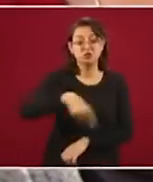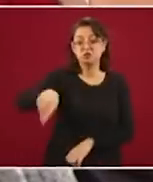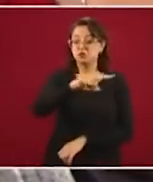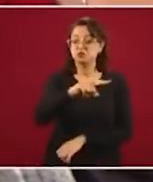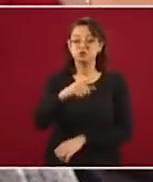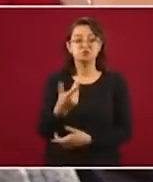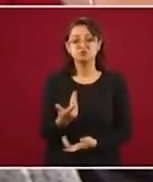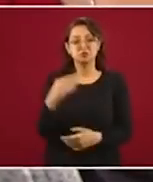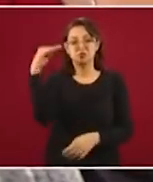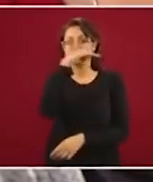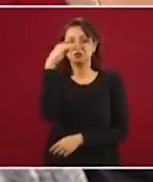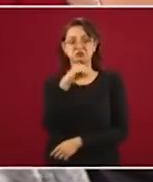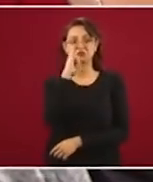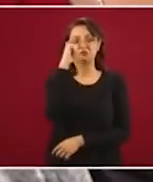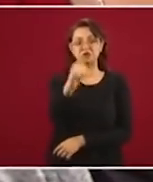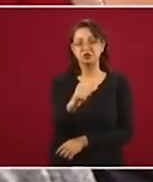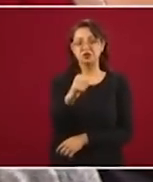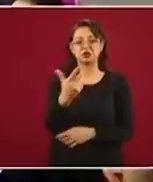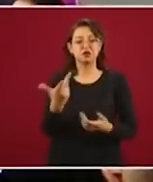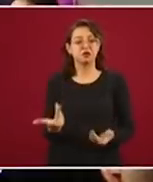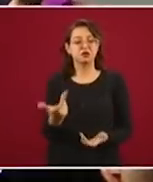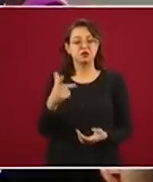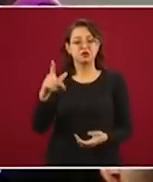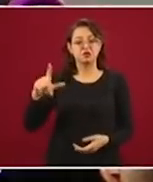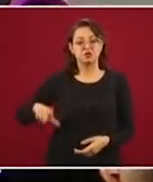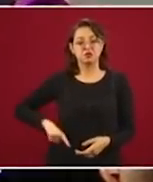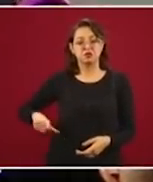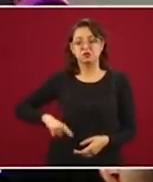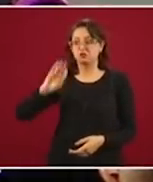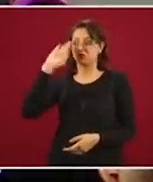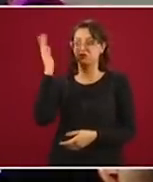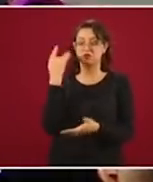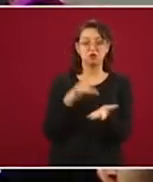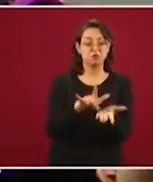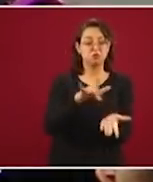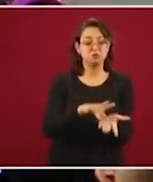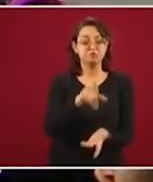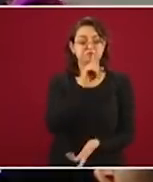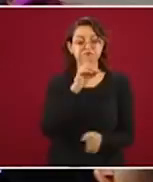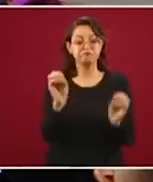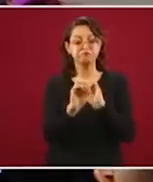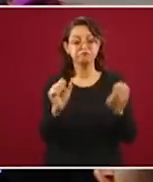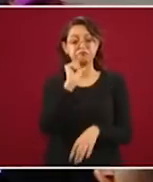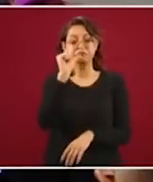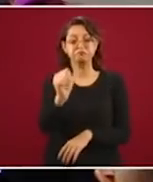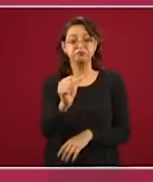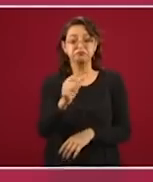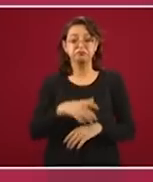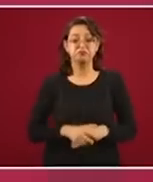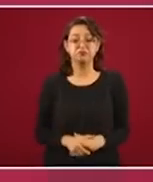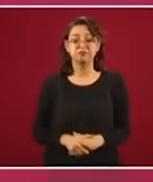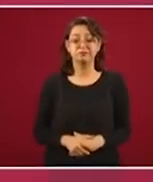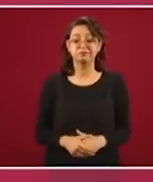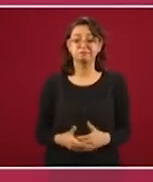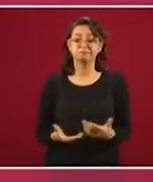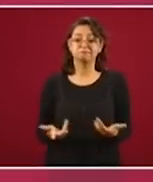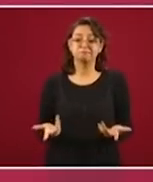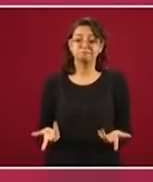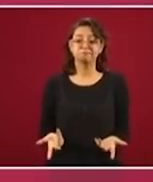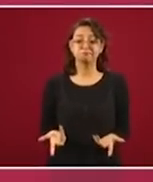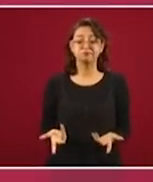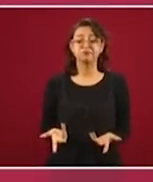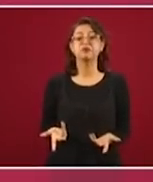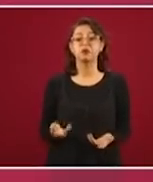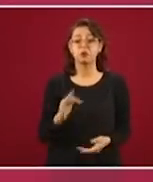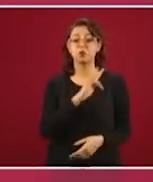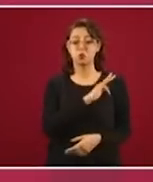sigan sin tener acceso a la gratuidad, sin el apoyo del gobierno federal. Sí pueden, si ahorran, si no hay